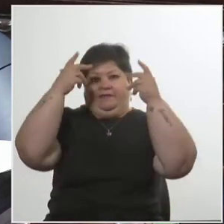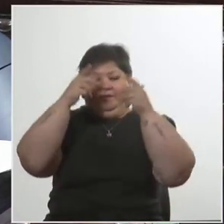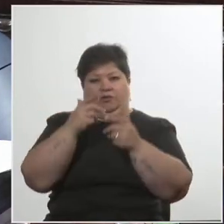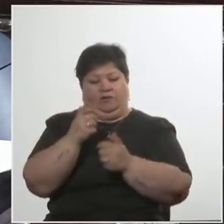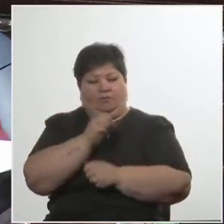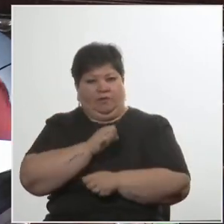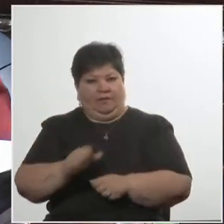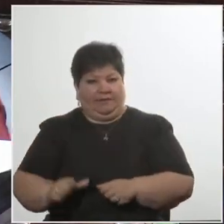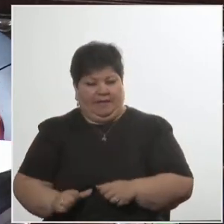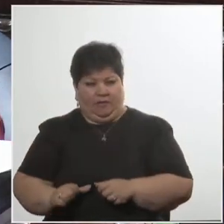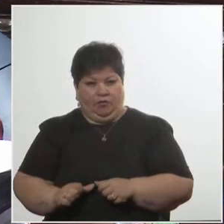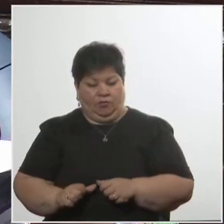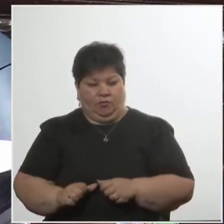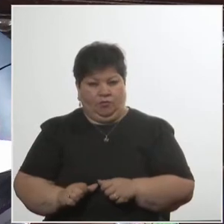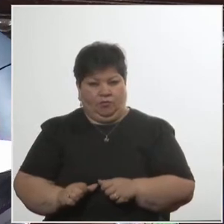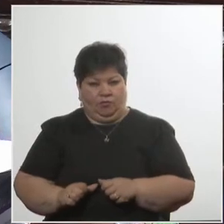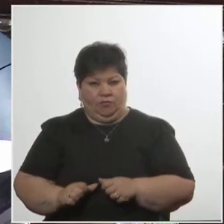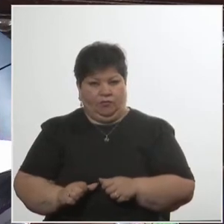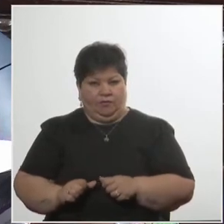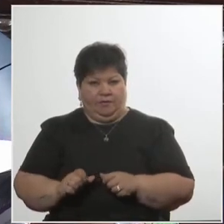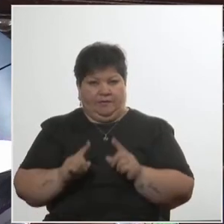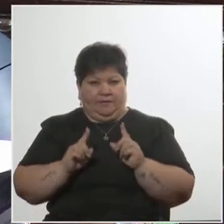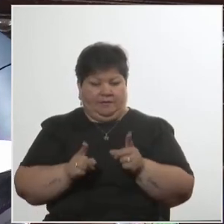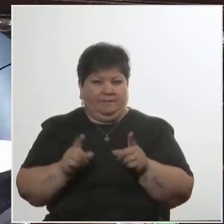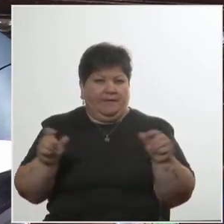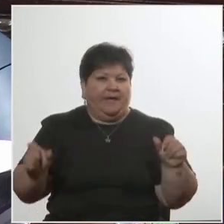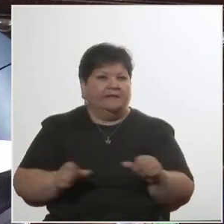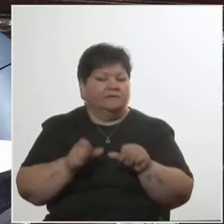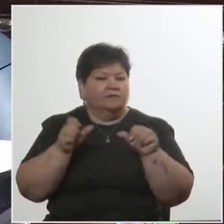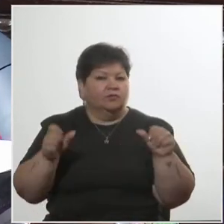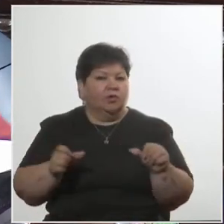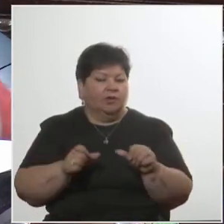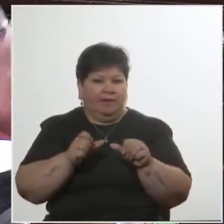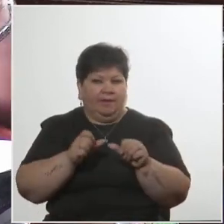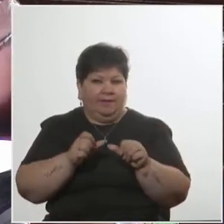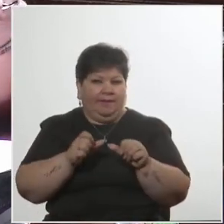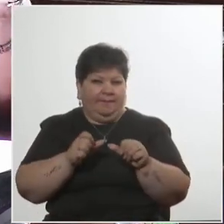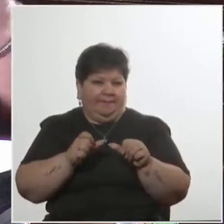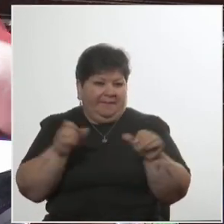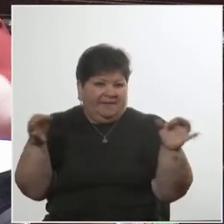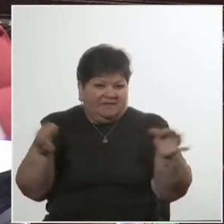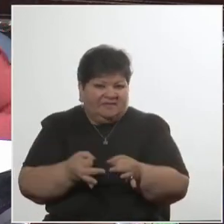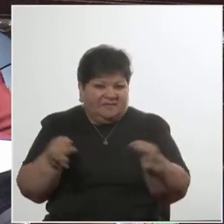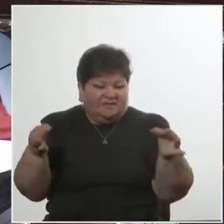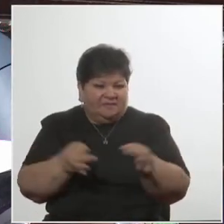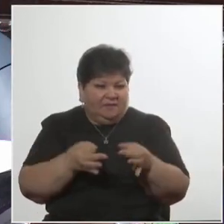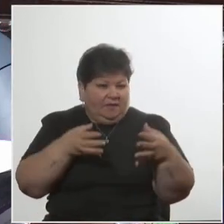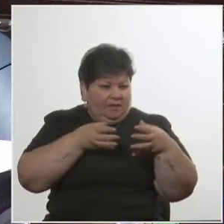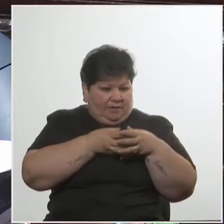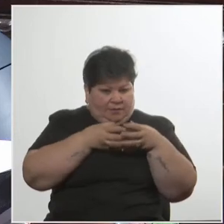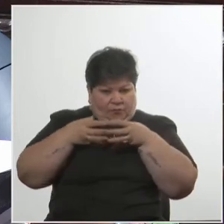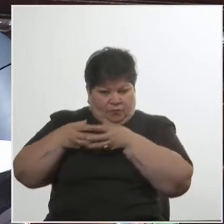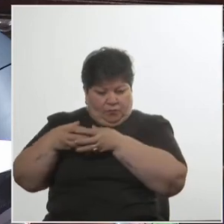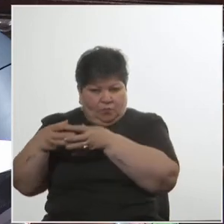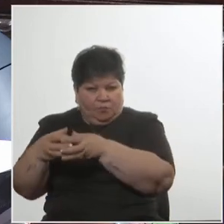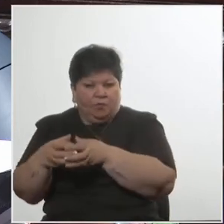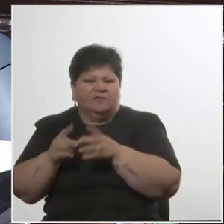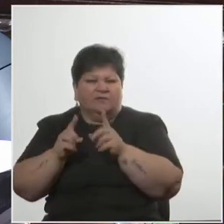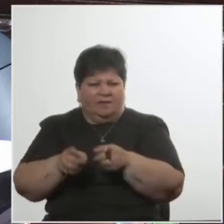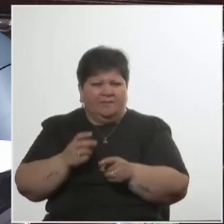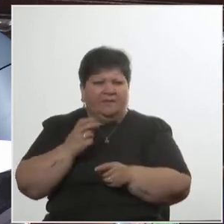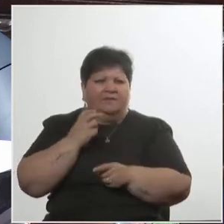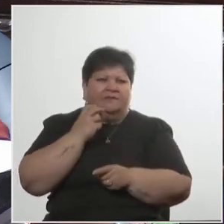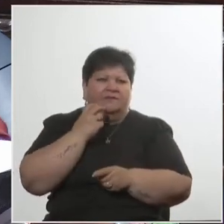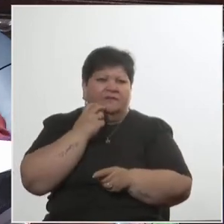esta desde el estado pero también desde acciones particulares bueno se ponía el ejemplo de los vinos